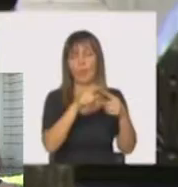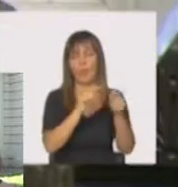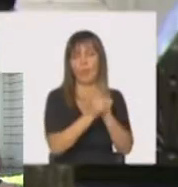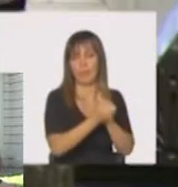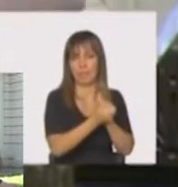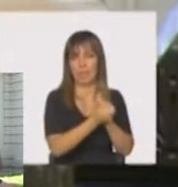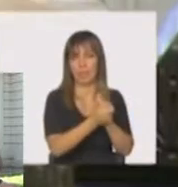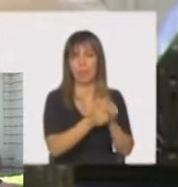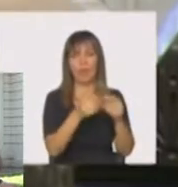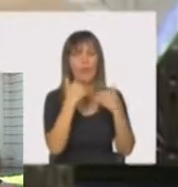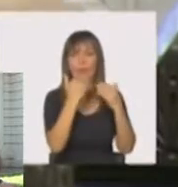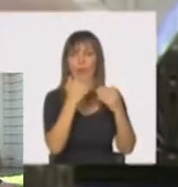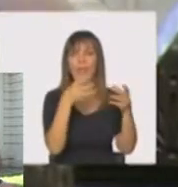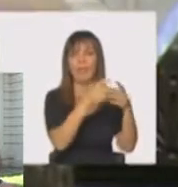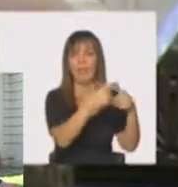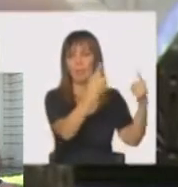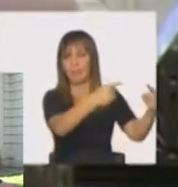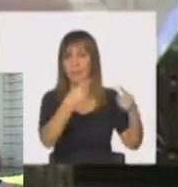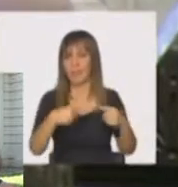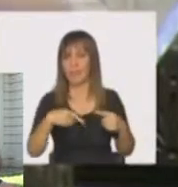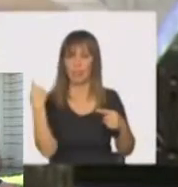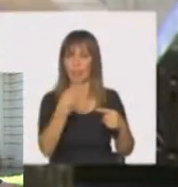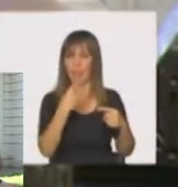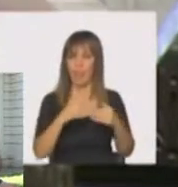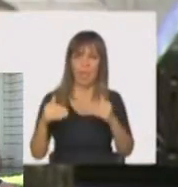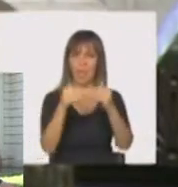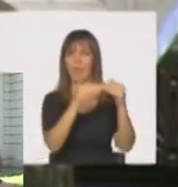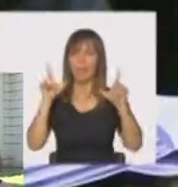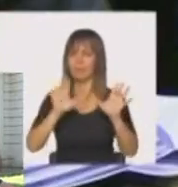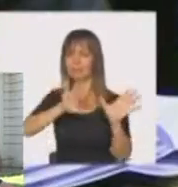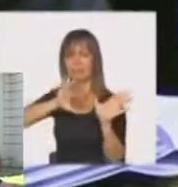que como herramienta es muy válida y es muy acorde